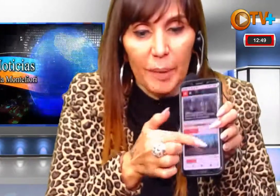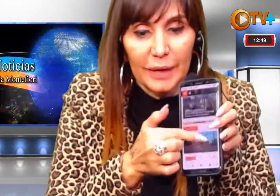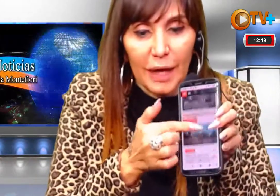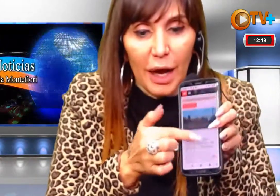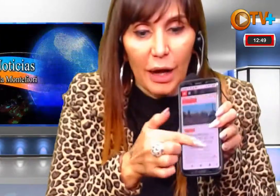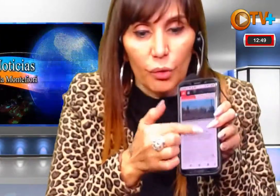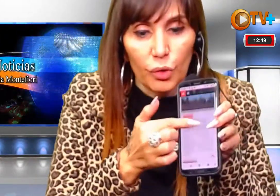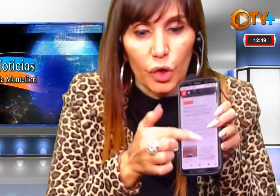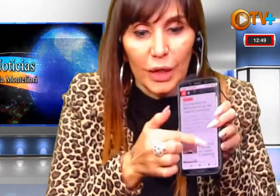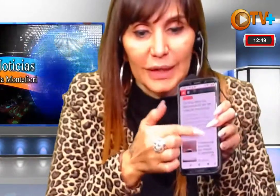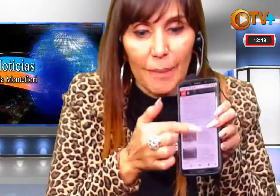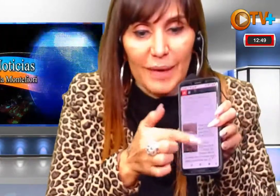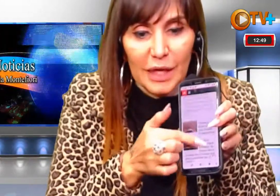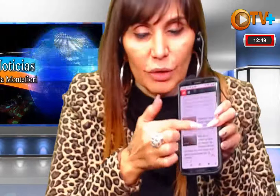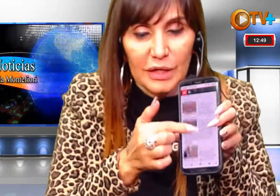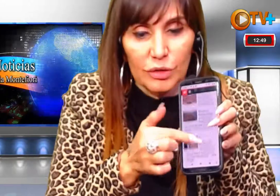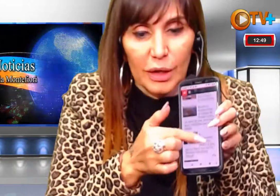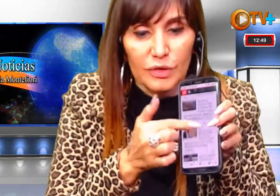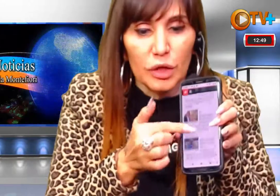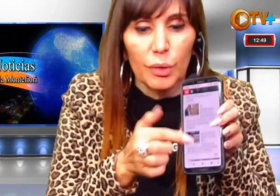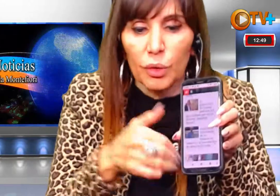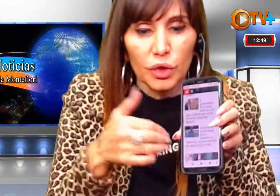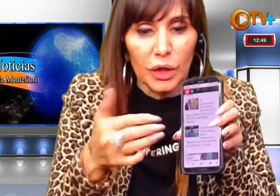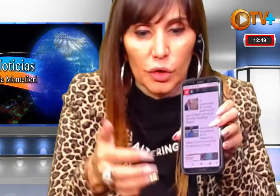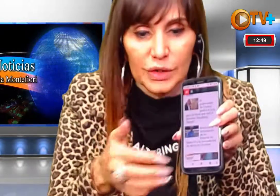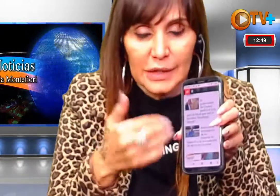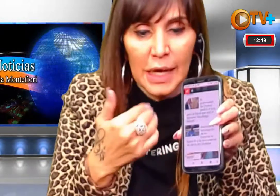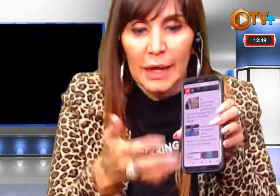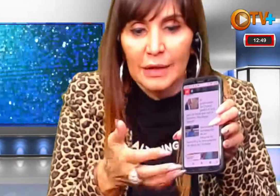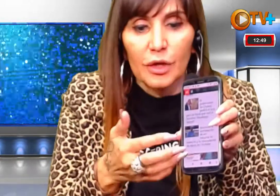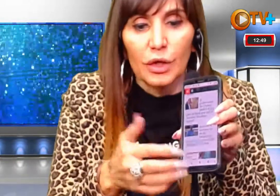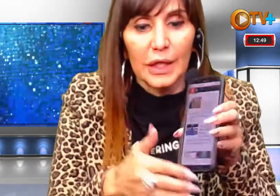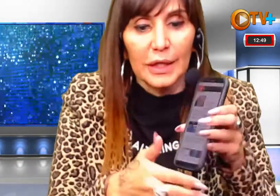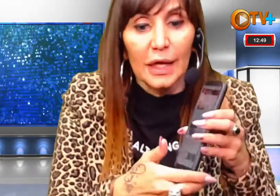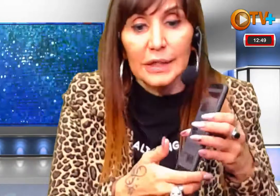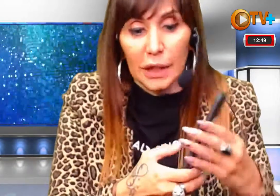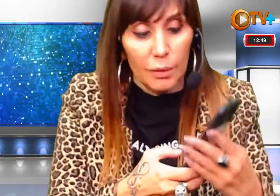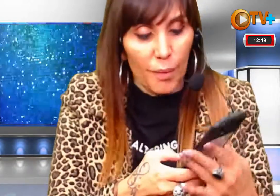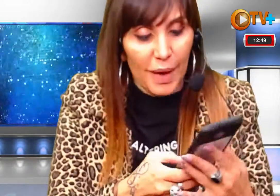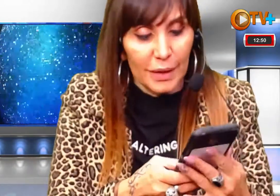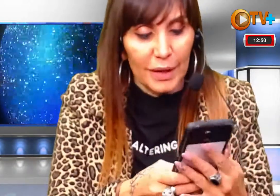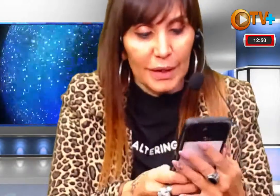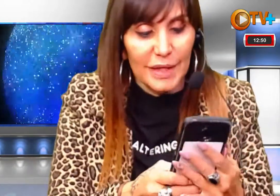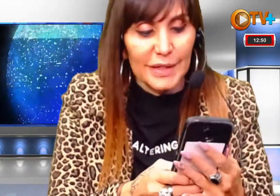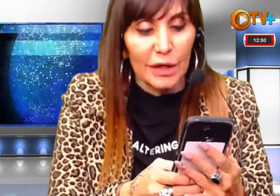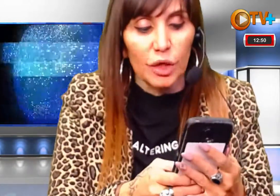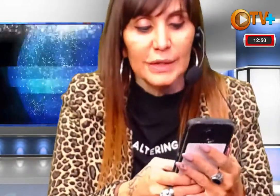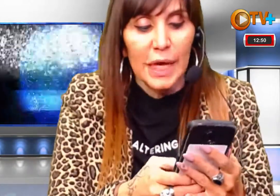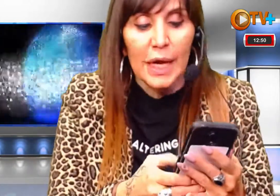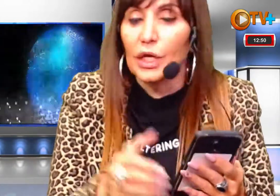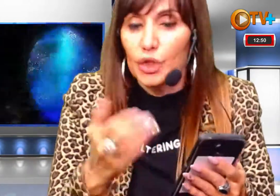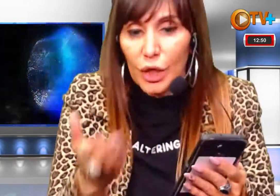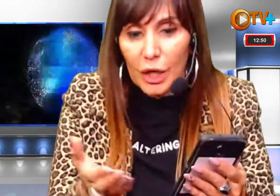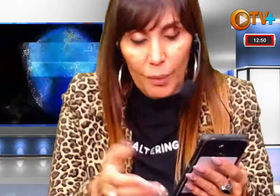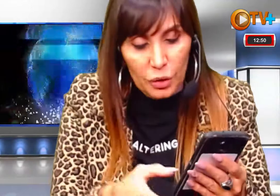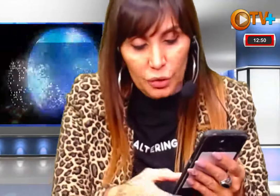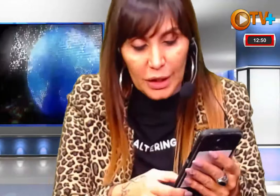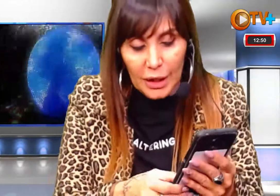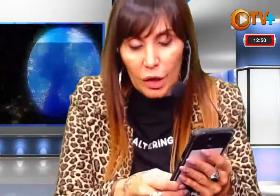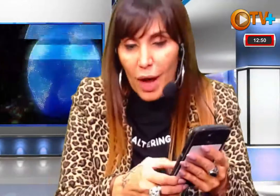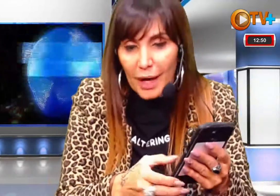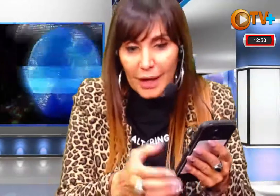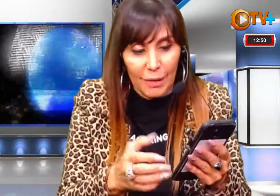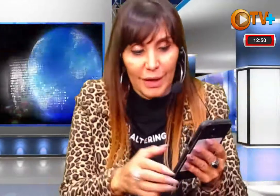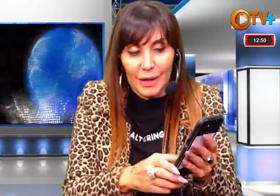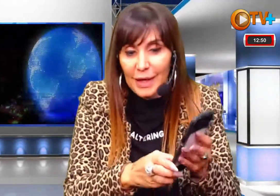del espectáculo, lo que está pasando en la ciudad de Rosario. Bueno, un montón de cosas. Diario digital, que ya tenemos más de 20.000 seguidores. Yo les comento a